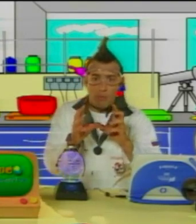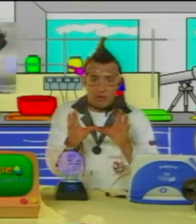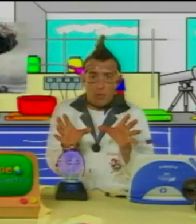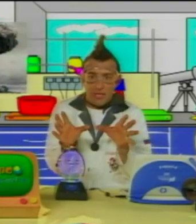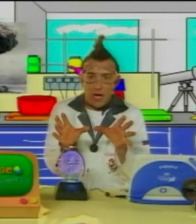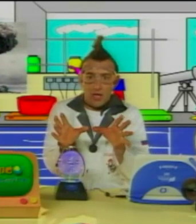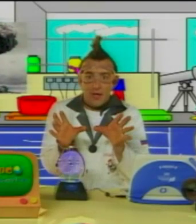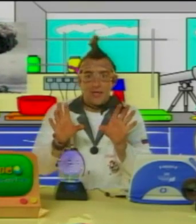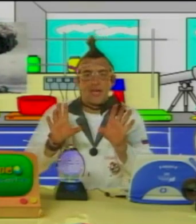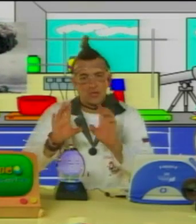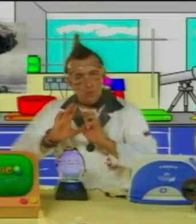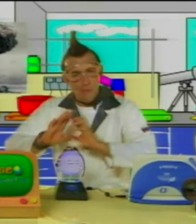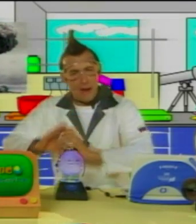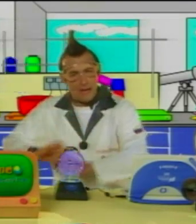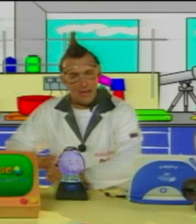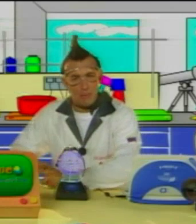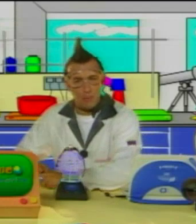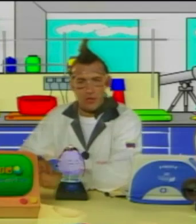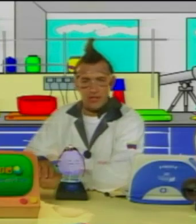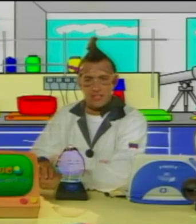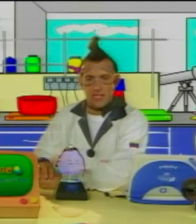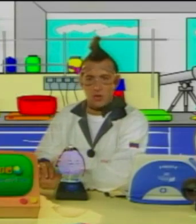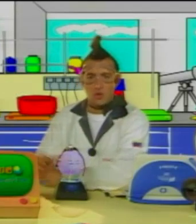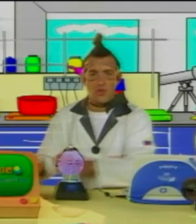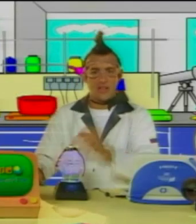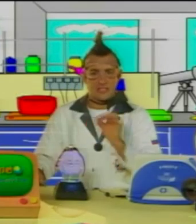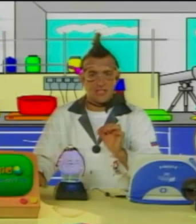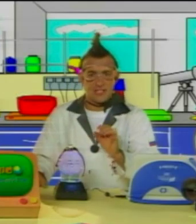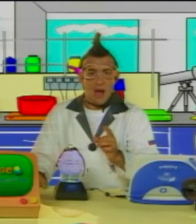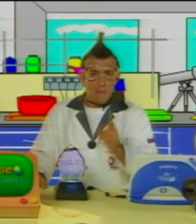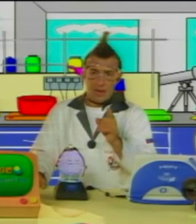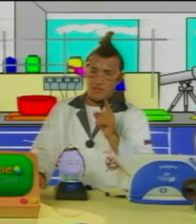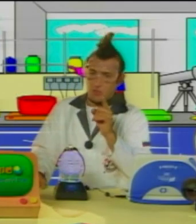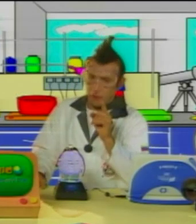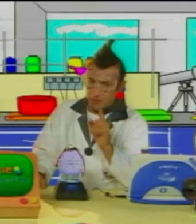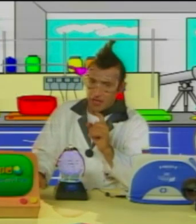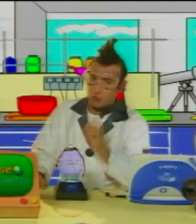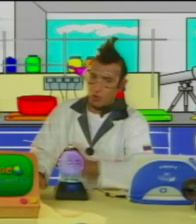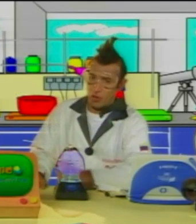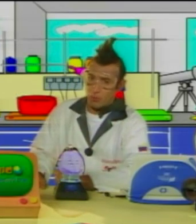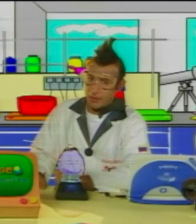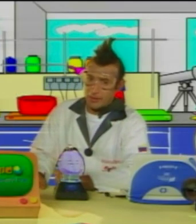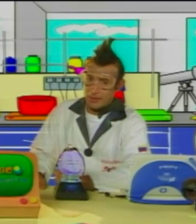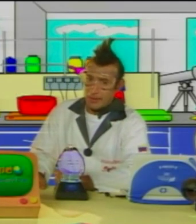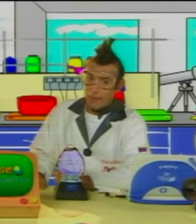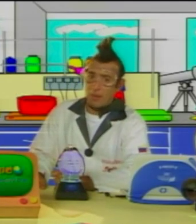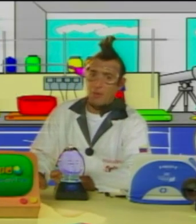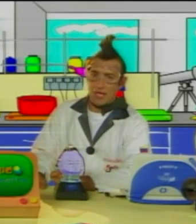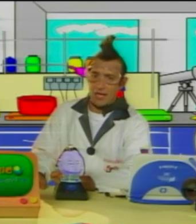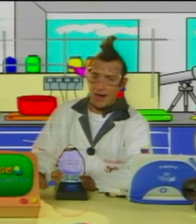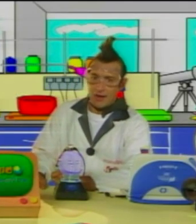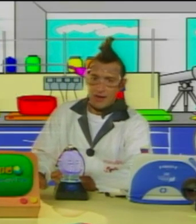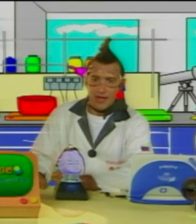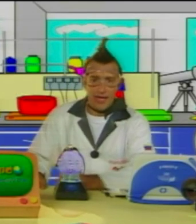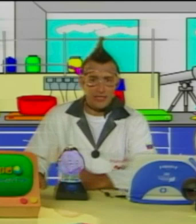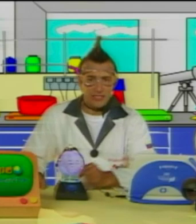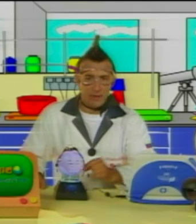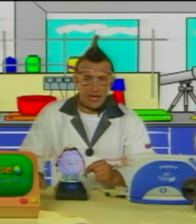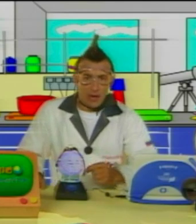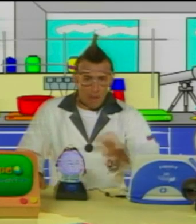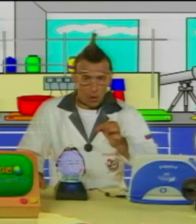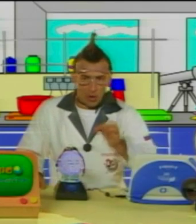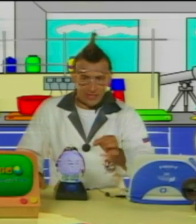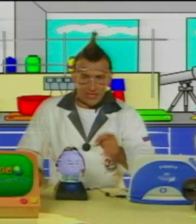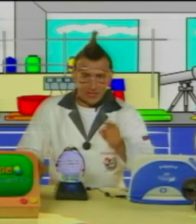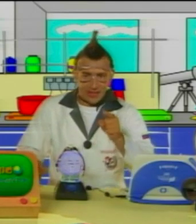la bomba atómica, que es un mal ejemplo del desarrollo de la ciencia para el sufrimiento del hombre. Pero en general, el